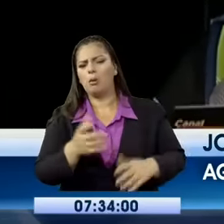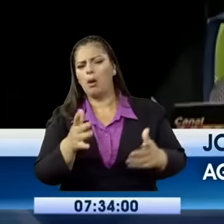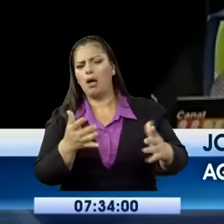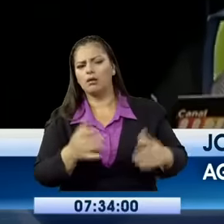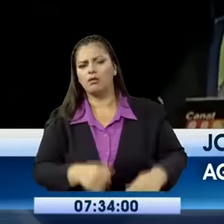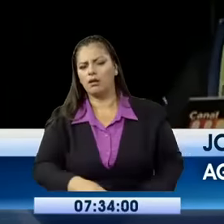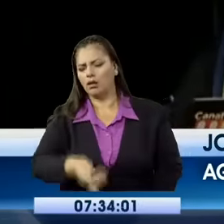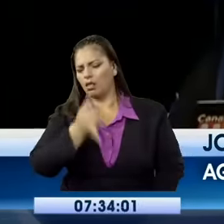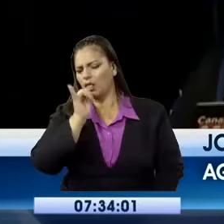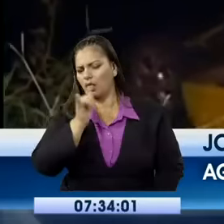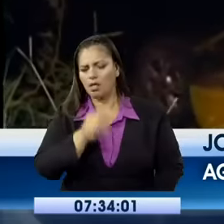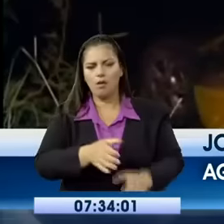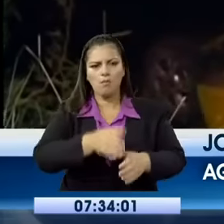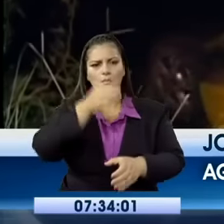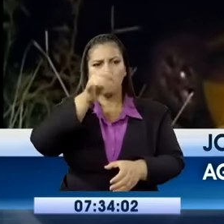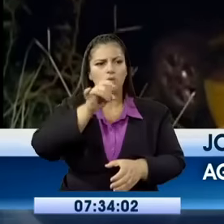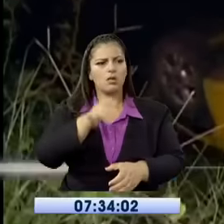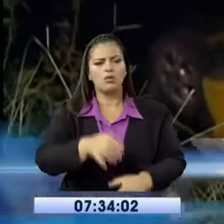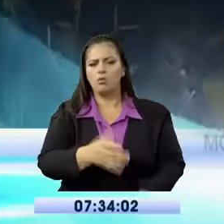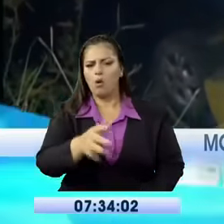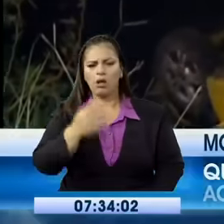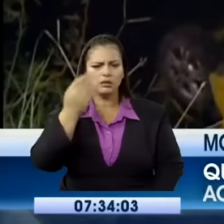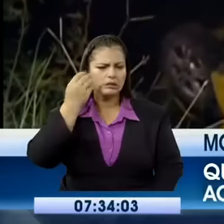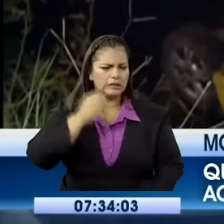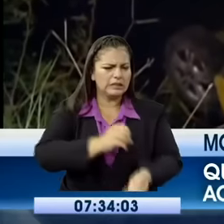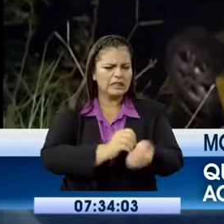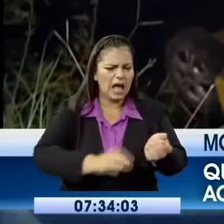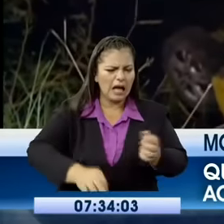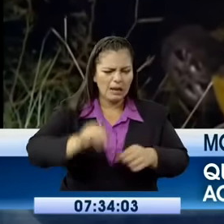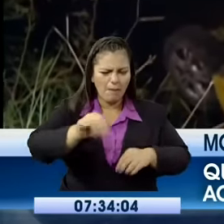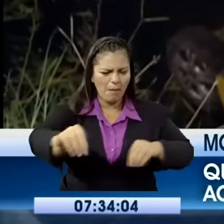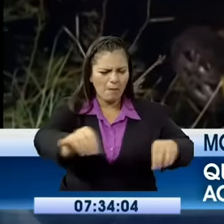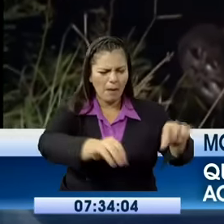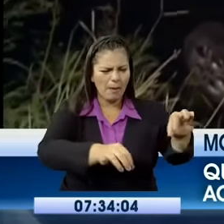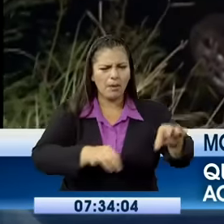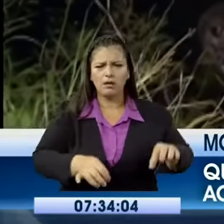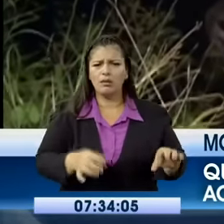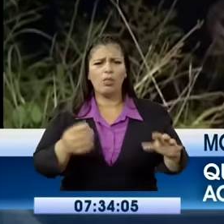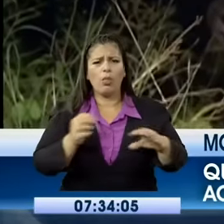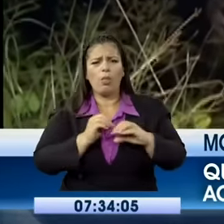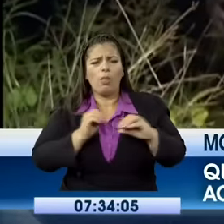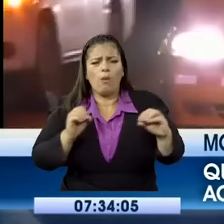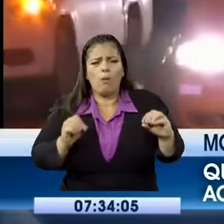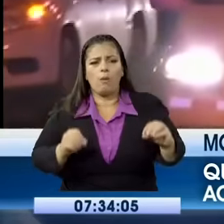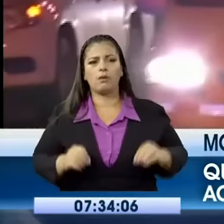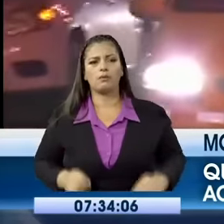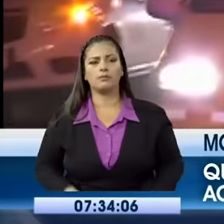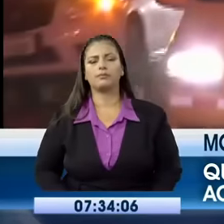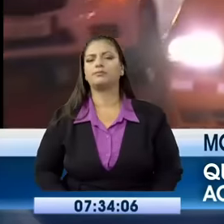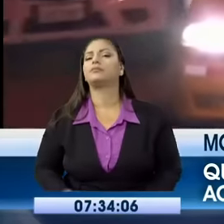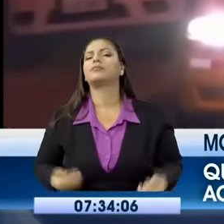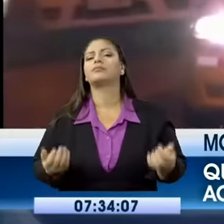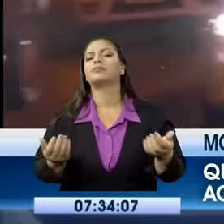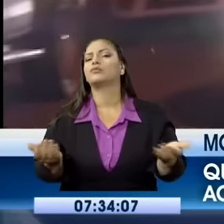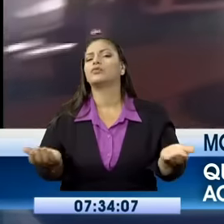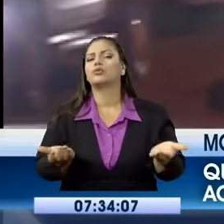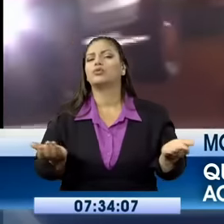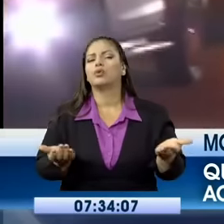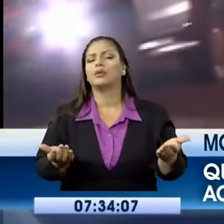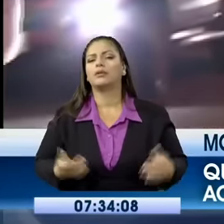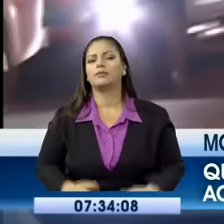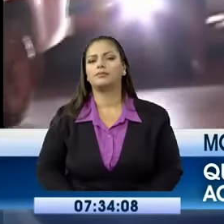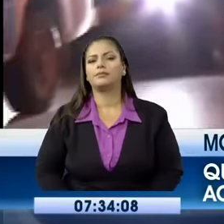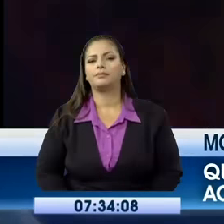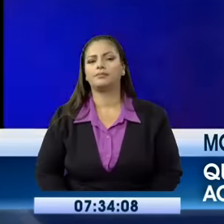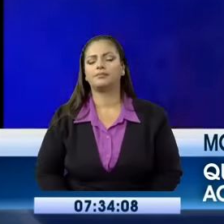de alcohol ni sangre el percance se registró en horas de la madrugada en la avenida honorato Vázquez a la altura